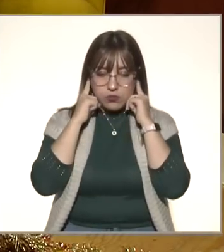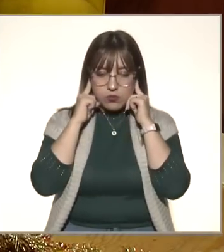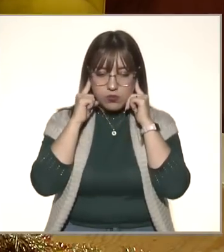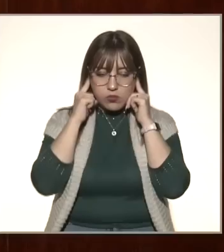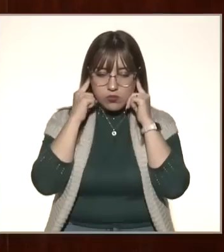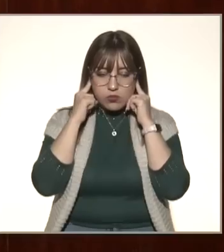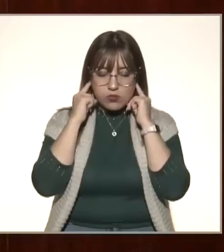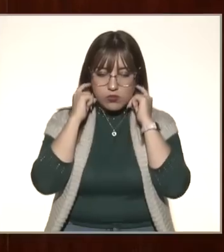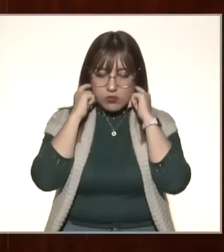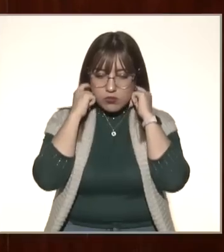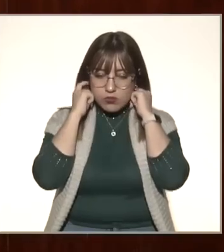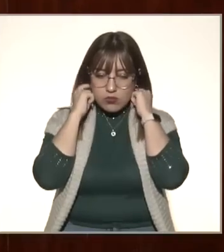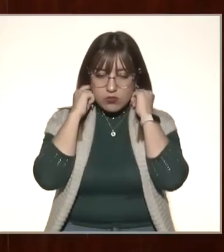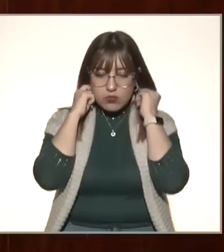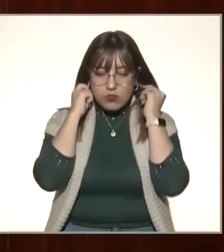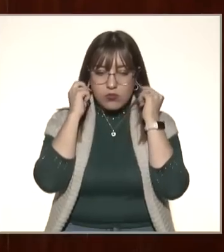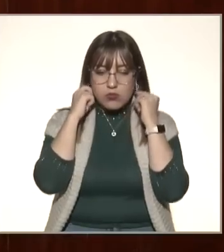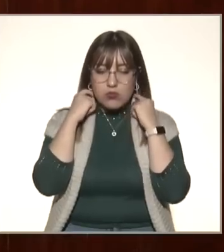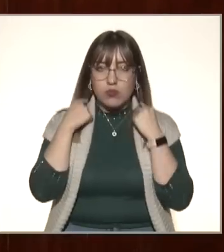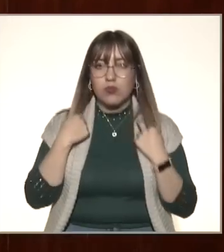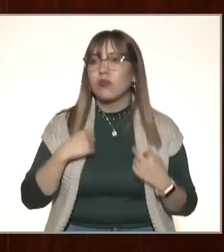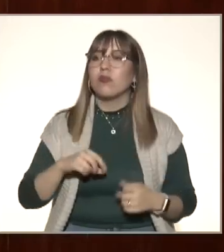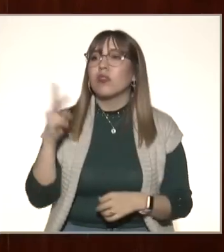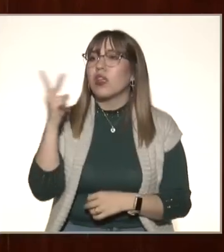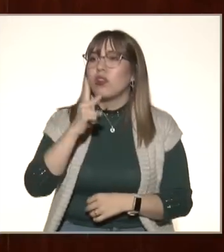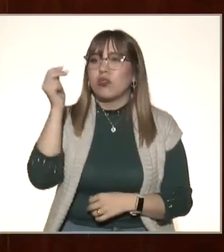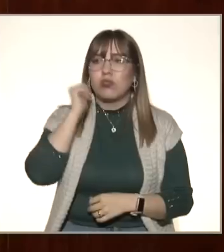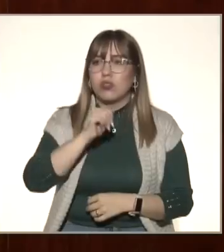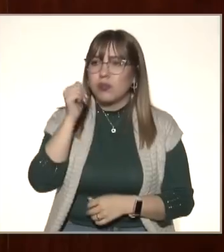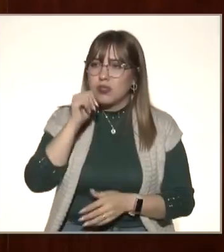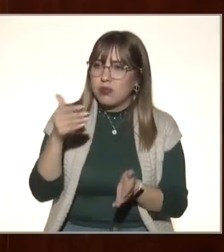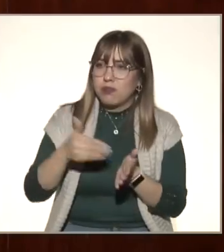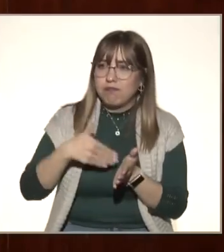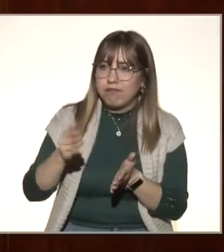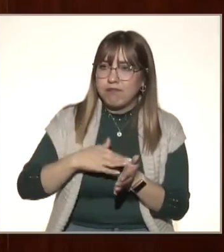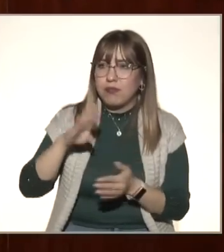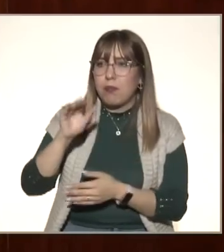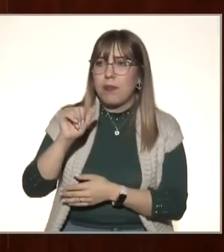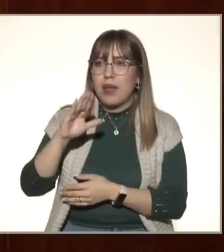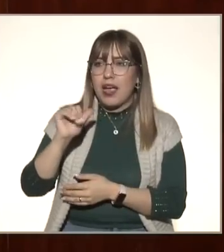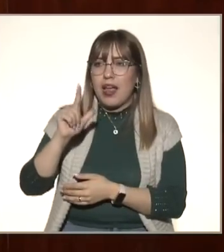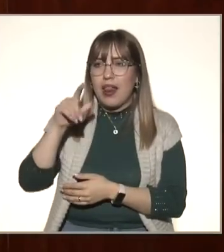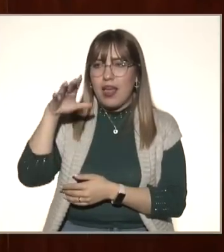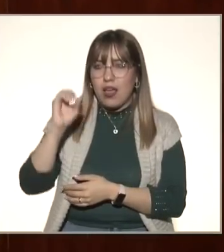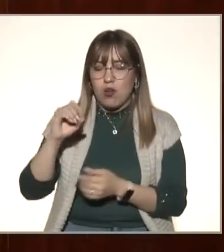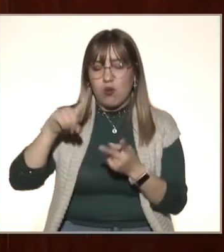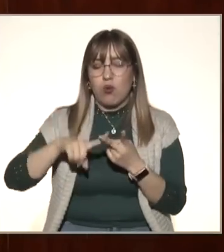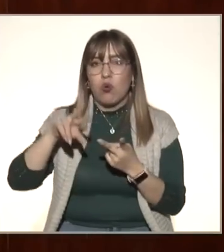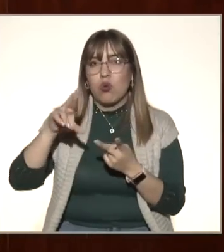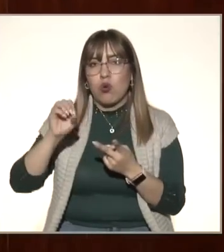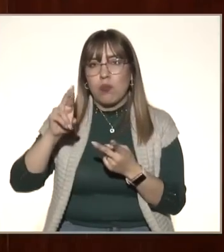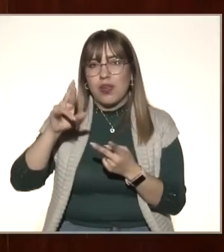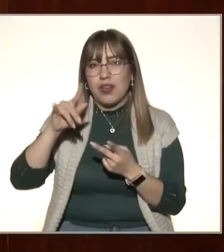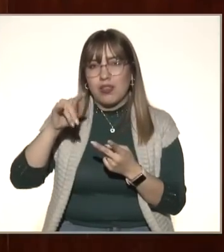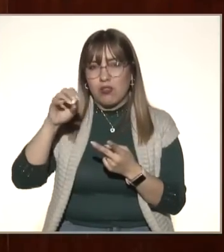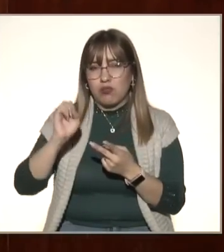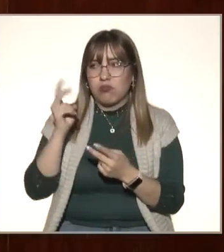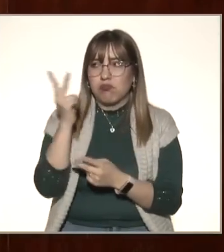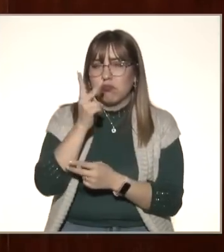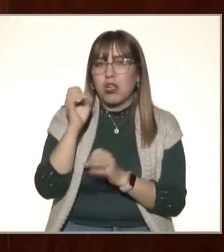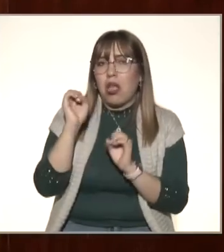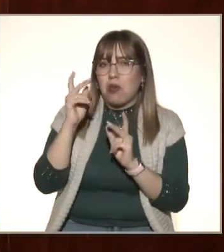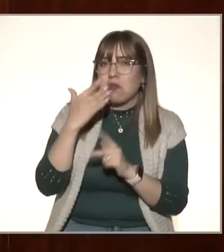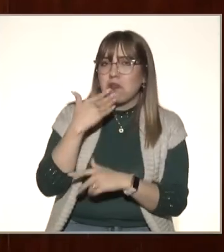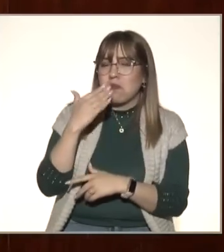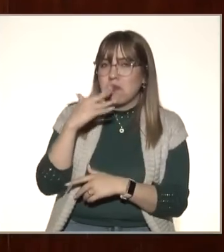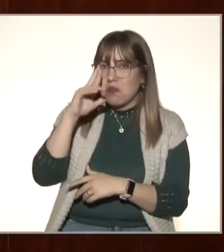como siempre tener bacalao y romeritos. Entonces, pues es como también valorar lo que para otros es importante,